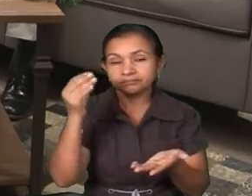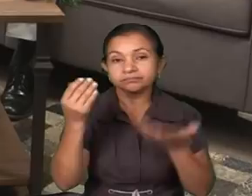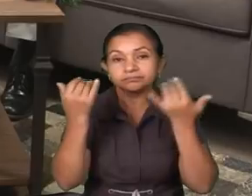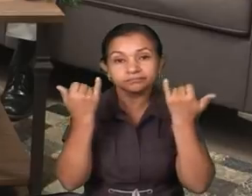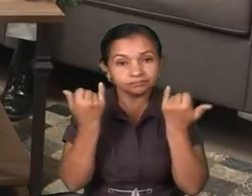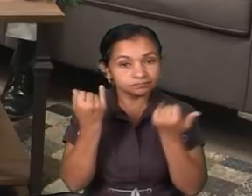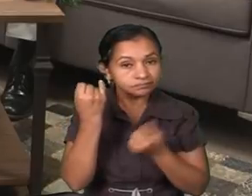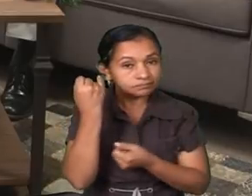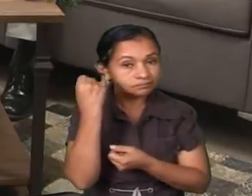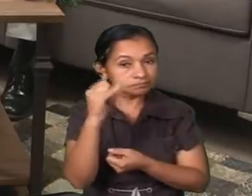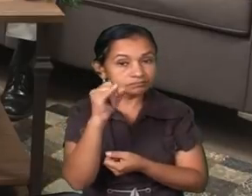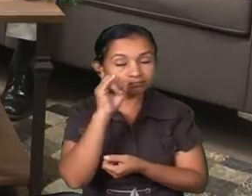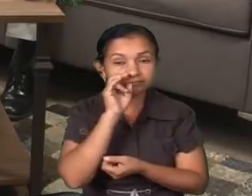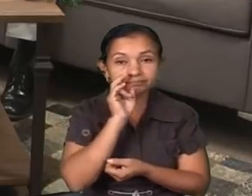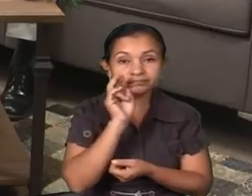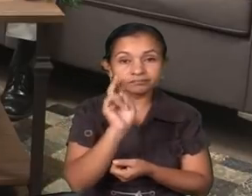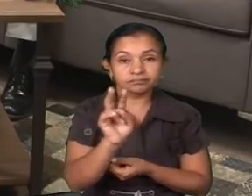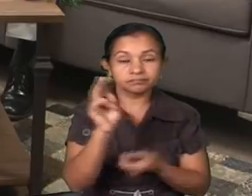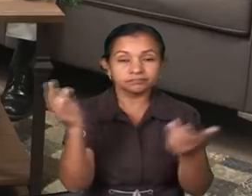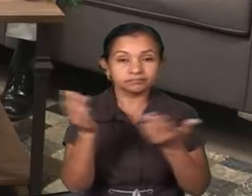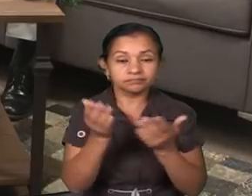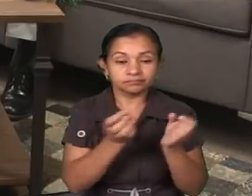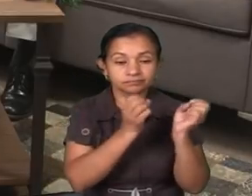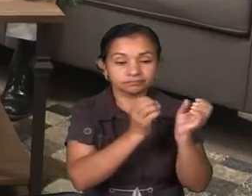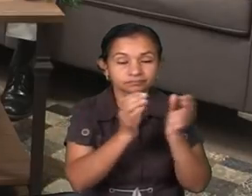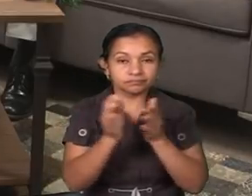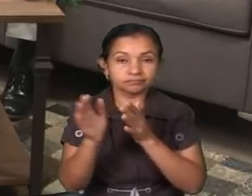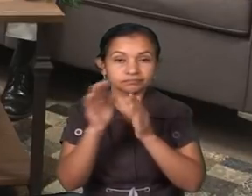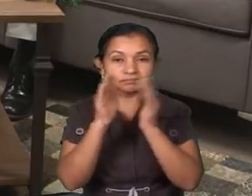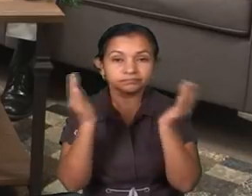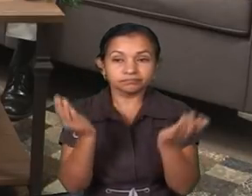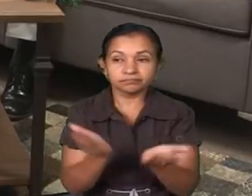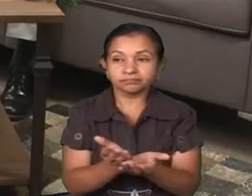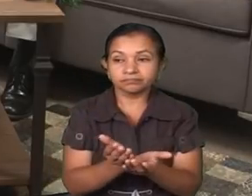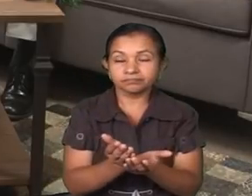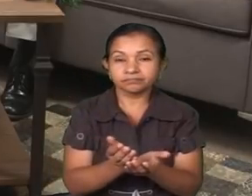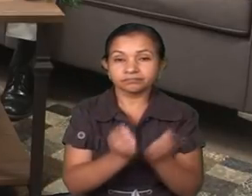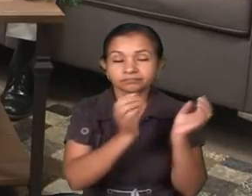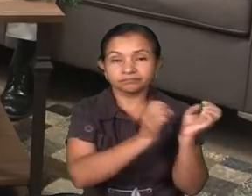También vistos como parte de ese reordenamiento global. Y a partir de ese